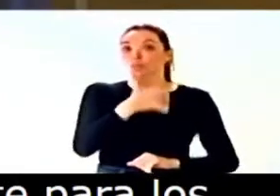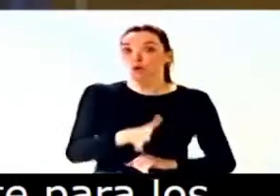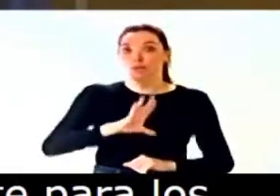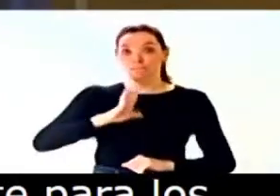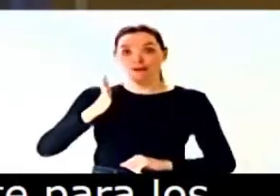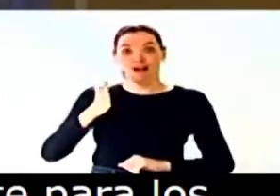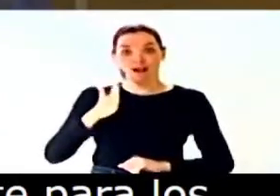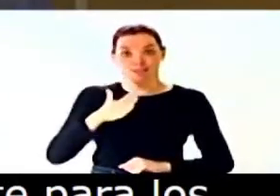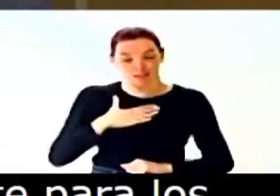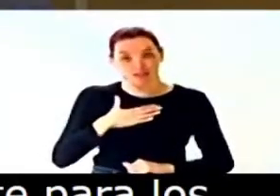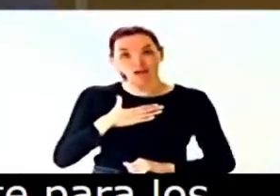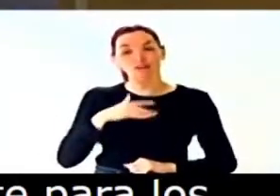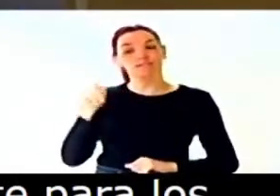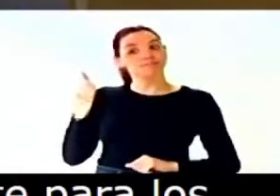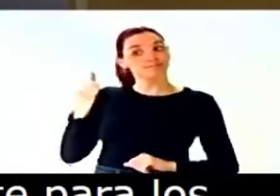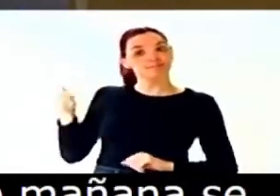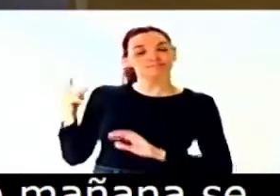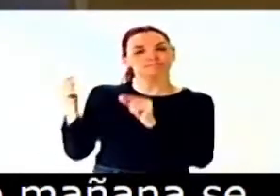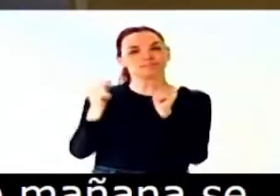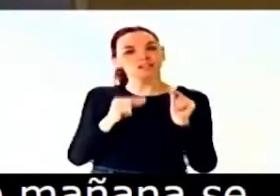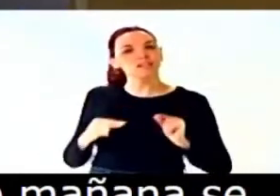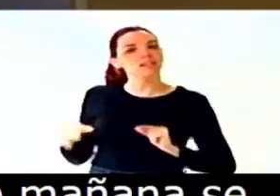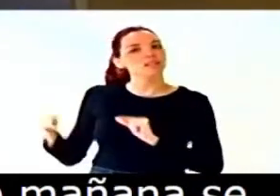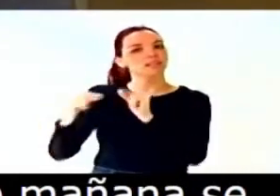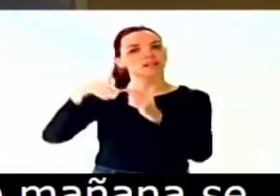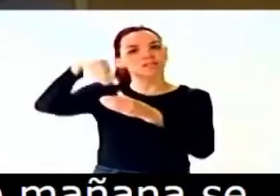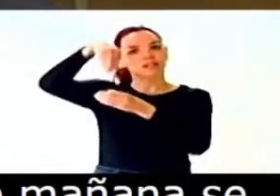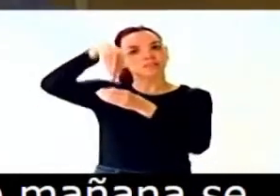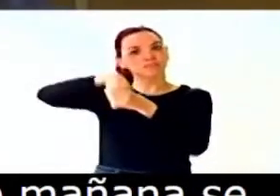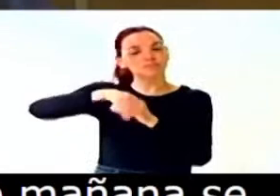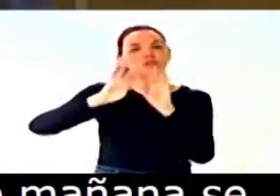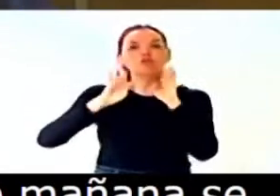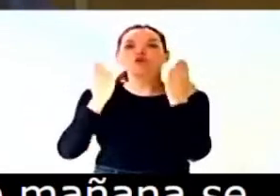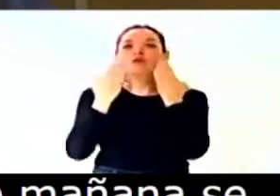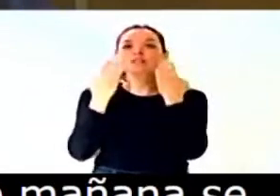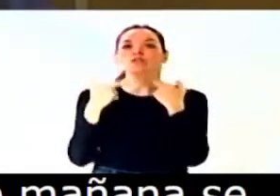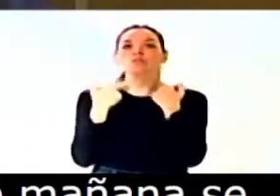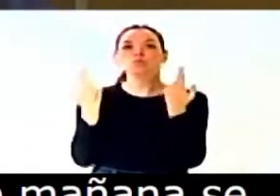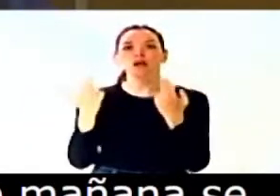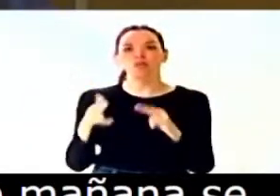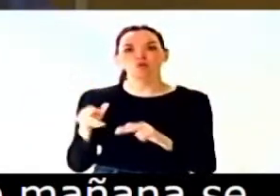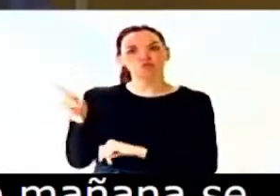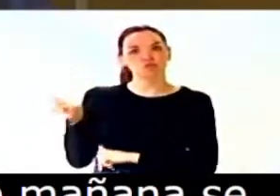mañana se va a debatir en el Congreso de los Diputados